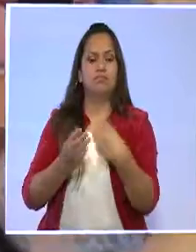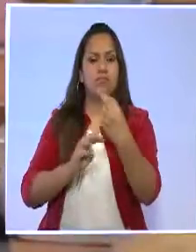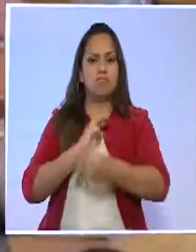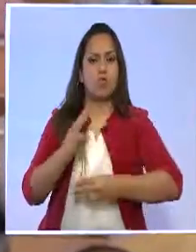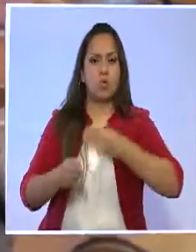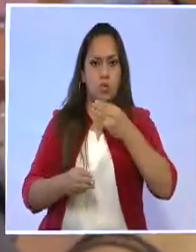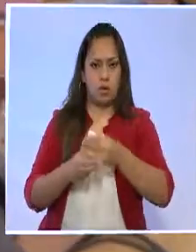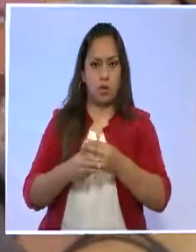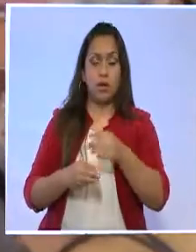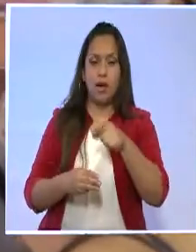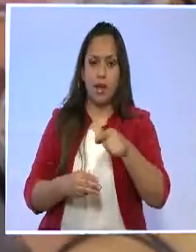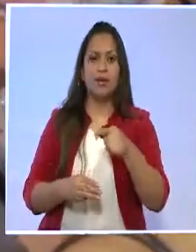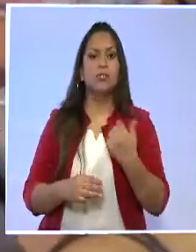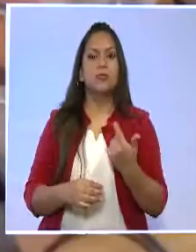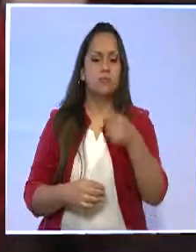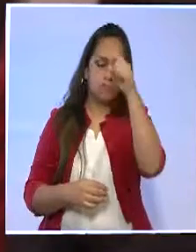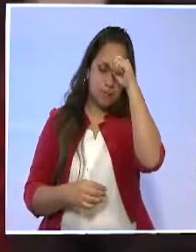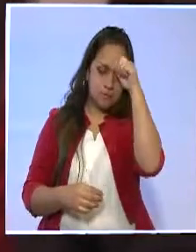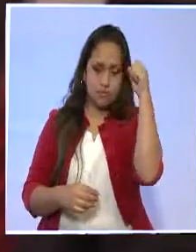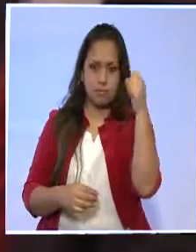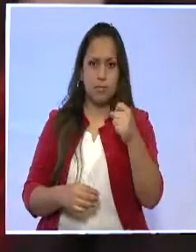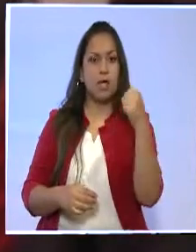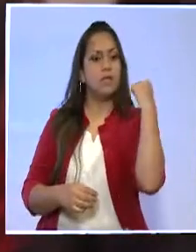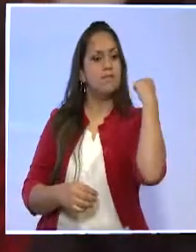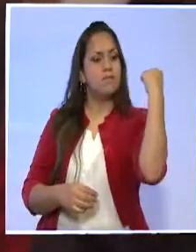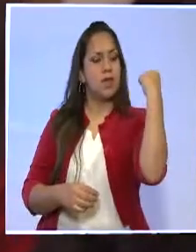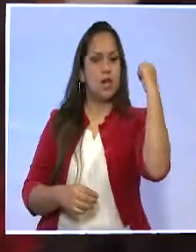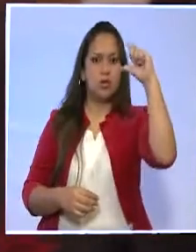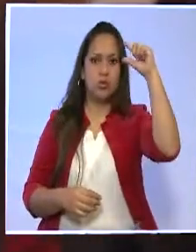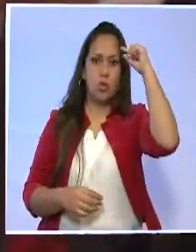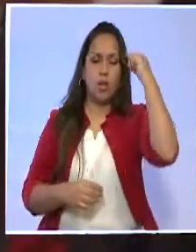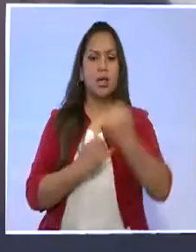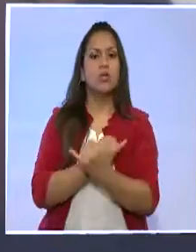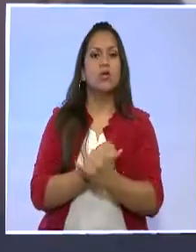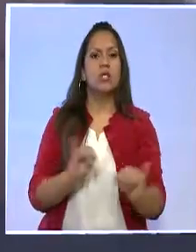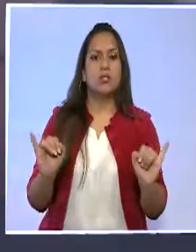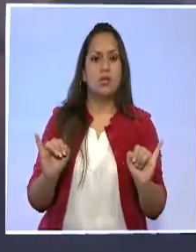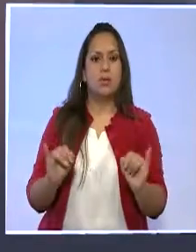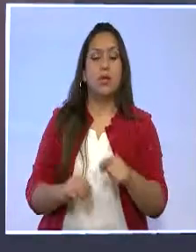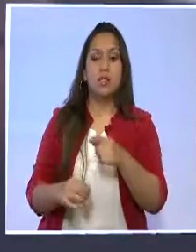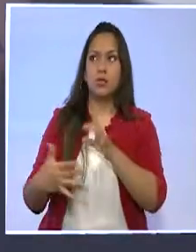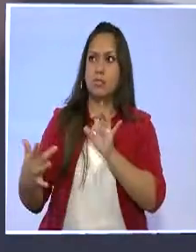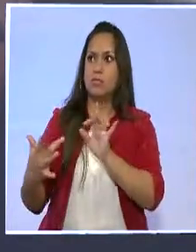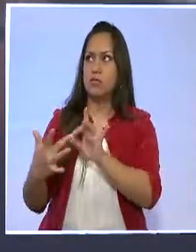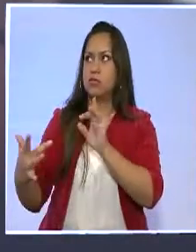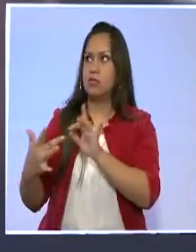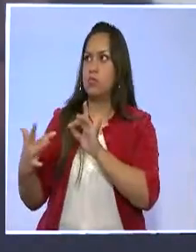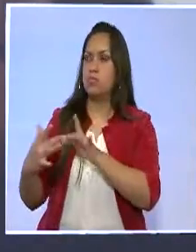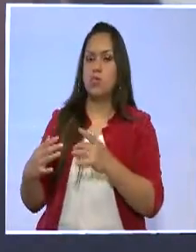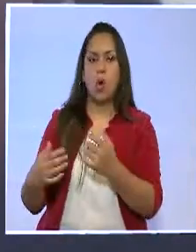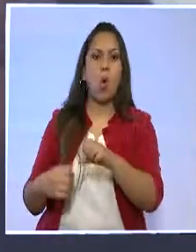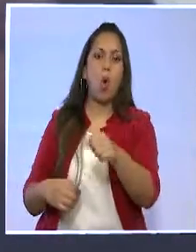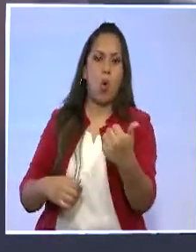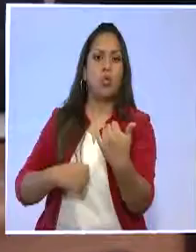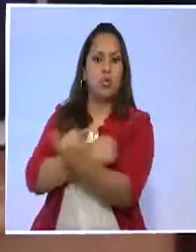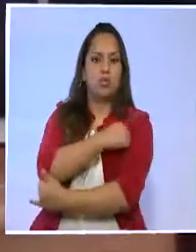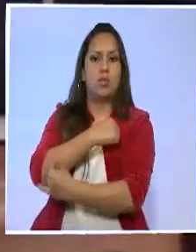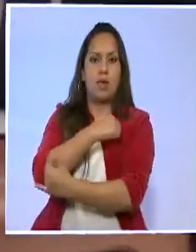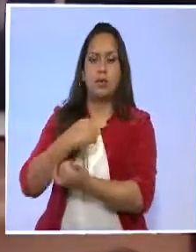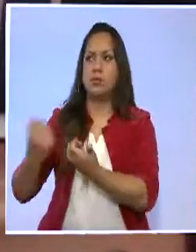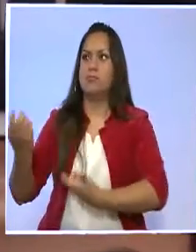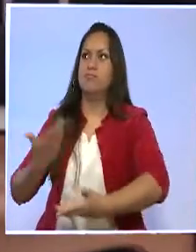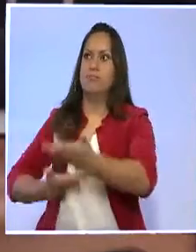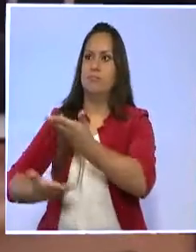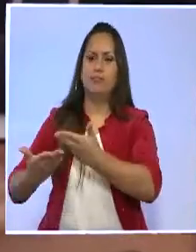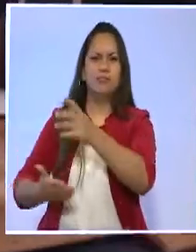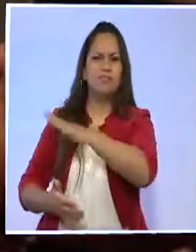dignidad que hoy es lo que nos abre al ecuador para que podamos seguir fortaleciendo nuestros nexos con otros países cuales de esta región es